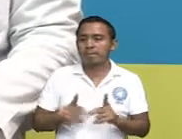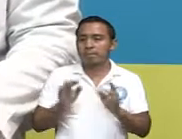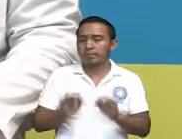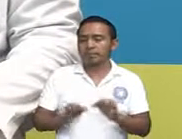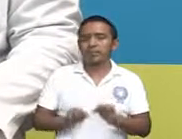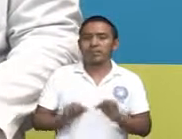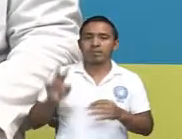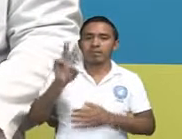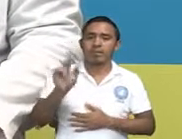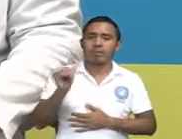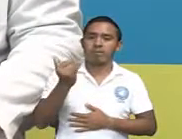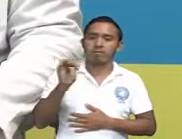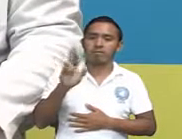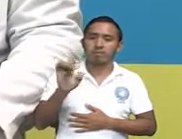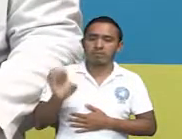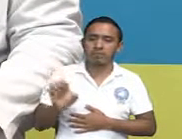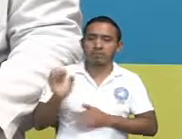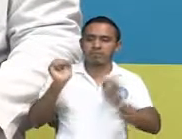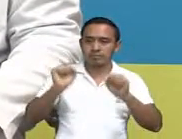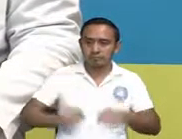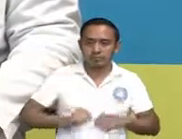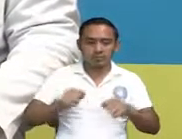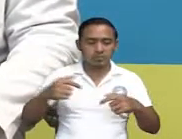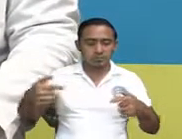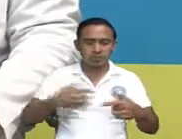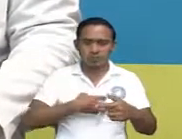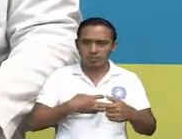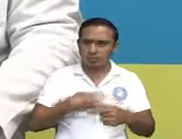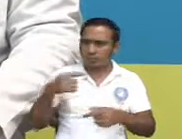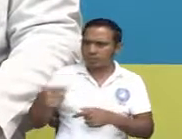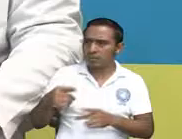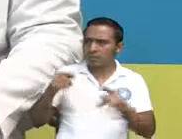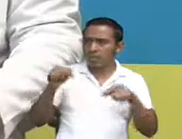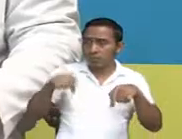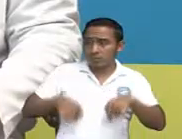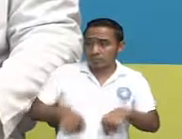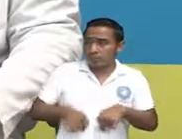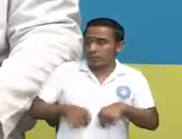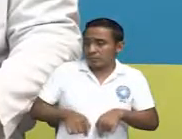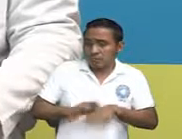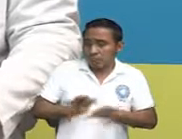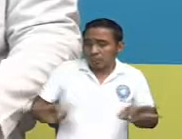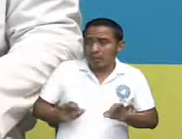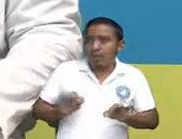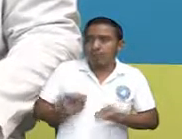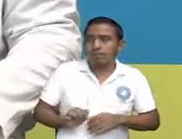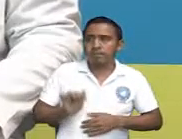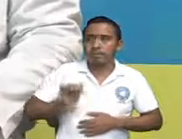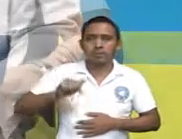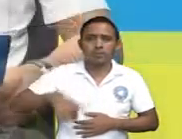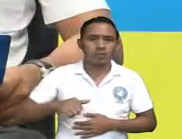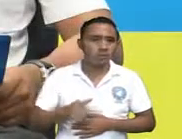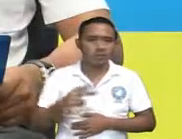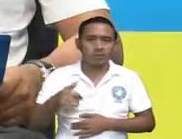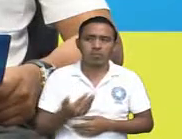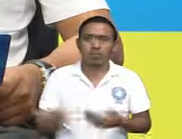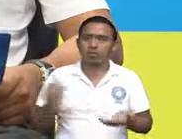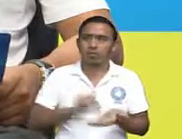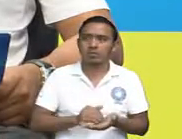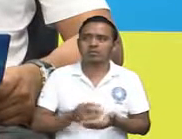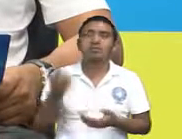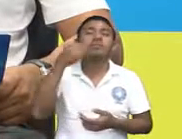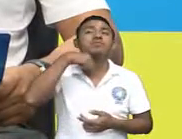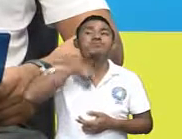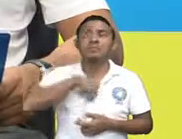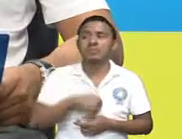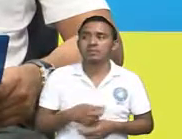las varices. Lo que te lo puede contraindicar es que le hayas hecho una ahorita, hoy, que hoy mismo le querrás hacer una endoscopía a un paciente